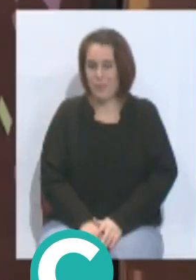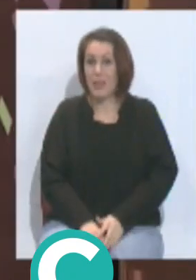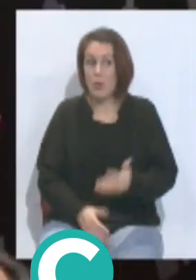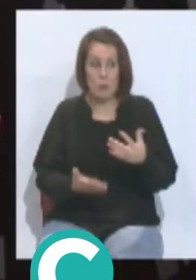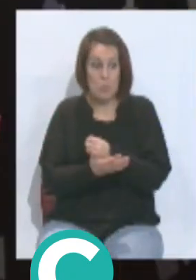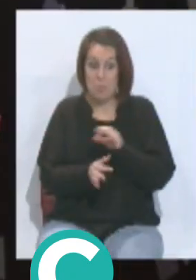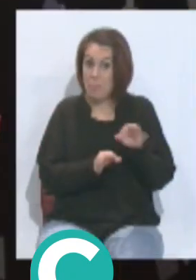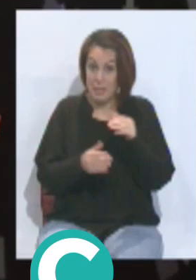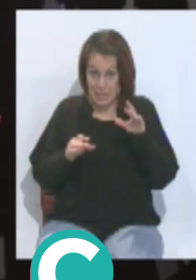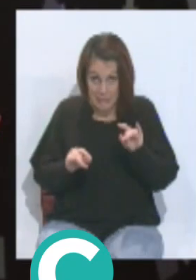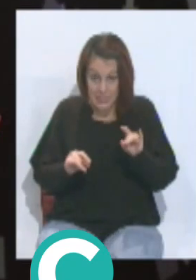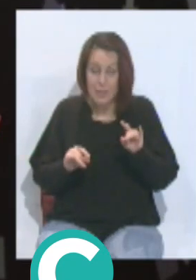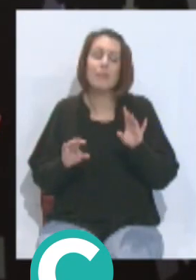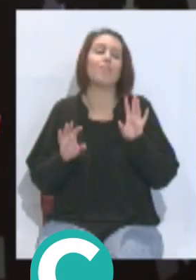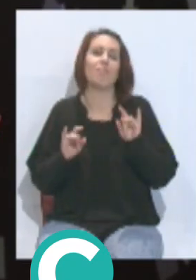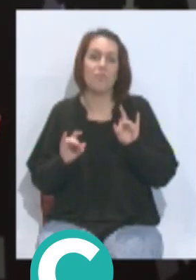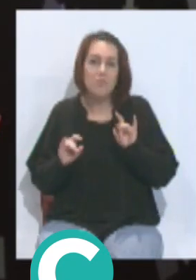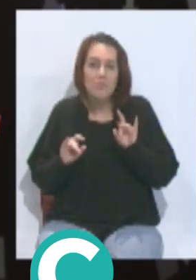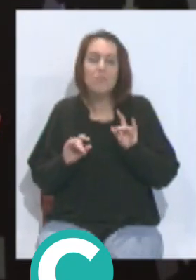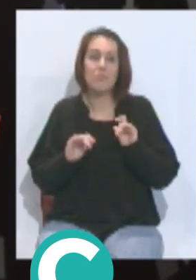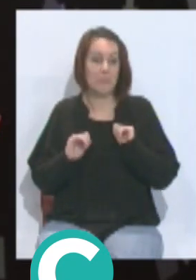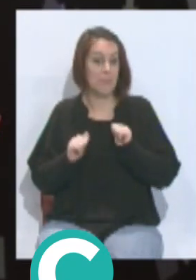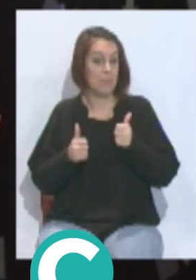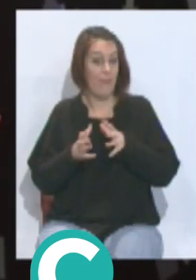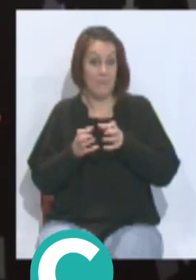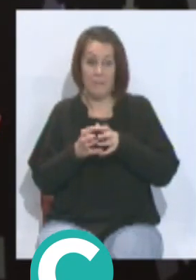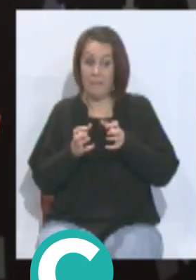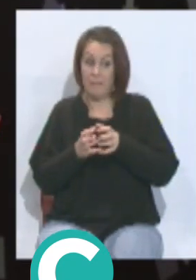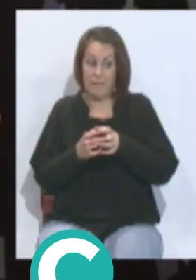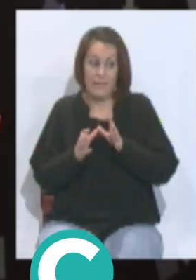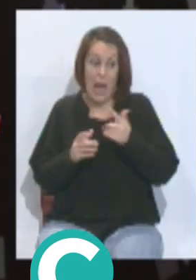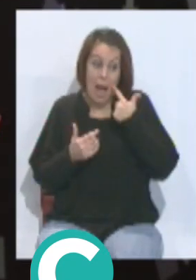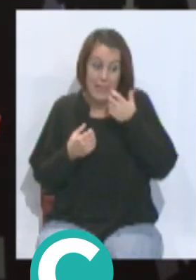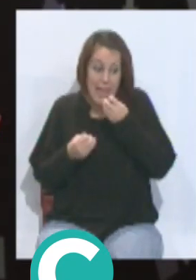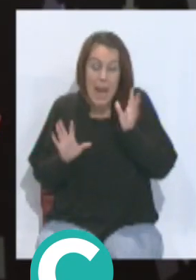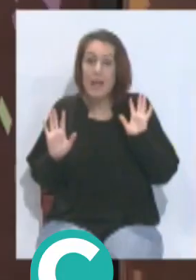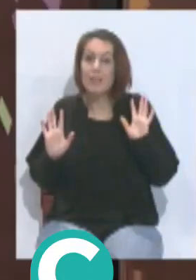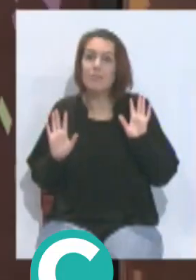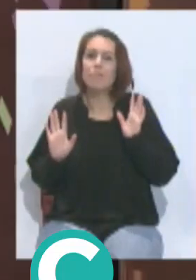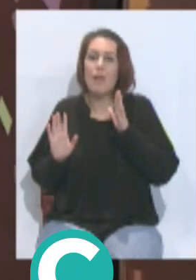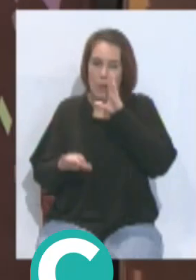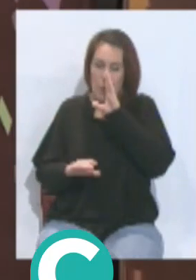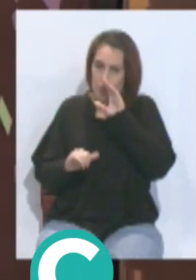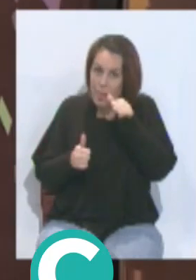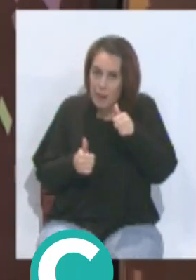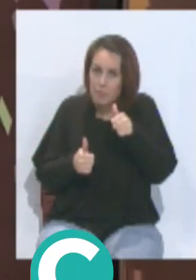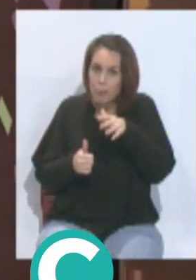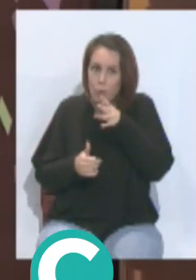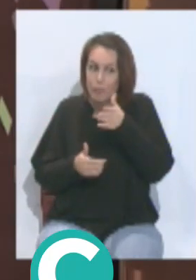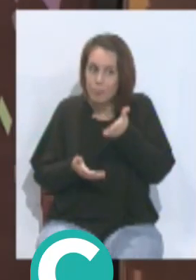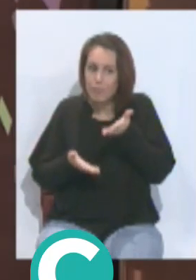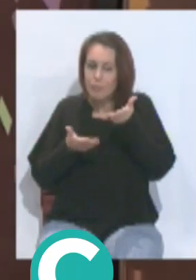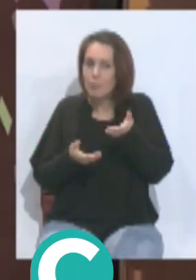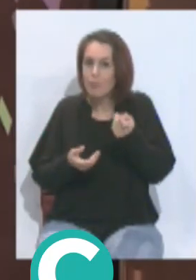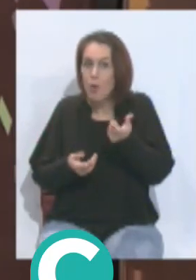¿no? Sí, ya listo, deseando de empezar y a ver qué tal. Que bien empezáis en febrero, ¿no? Por aquello de también contribuir